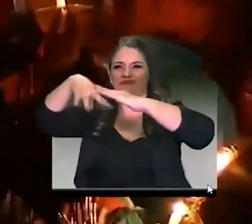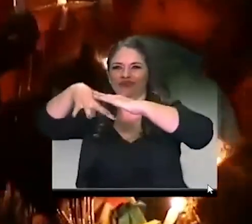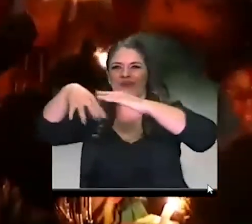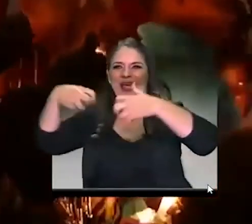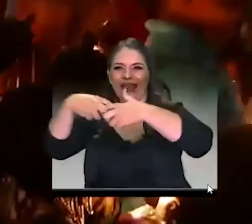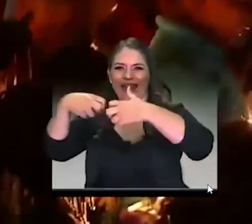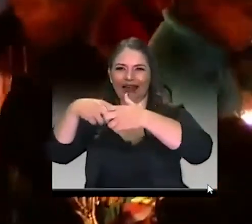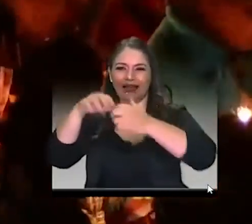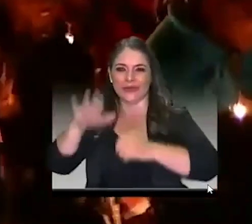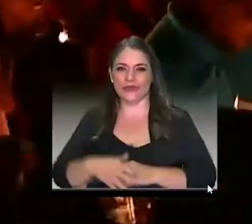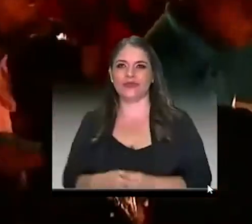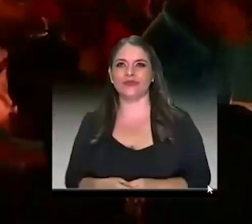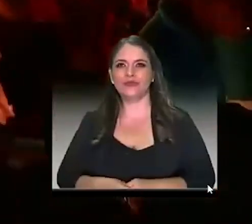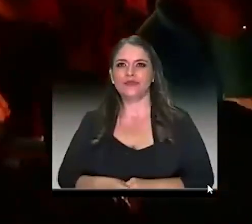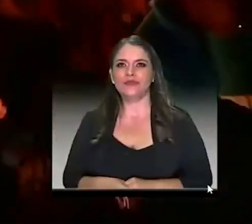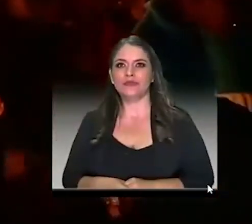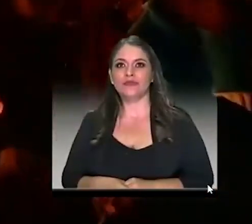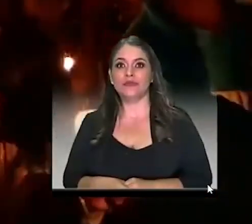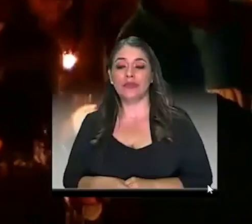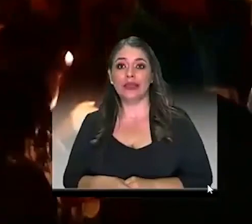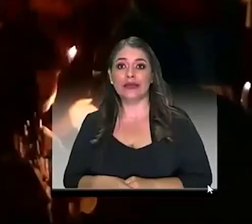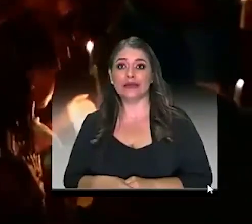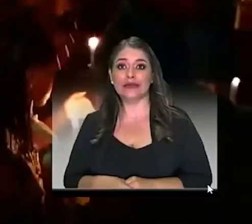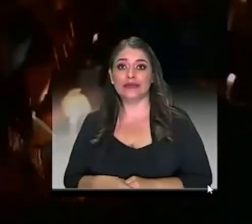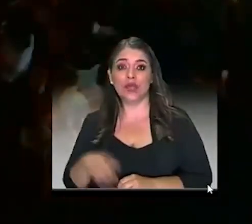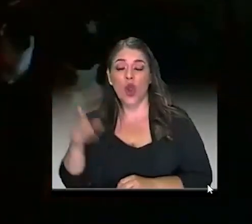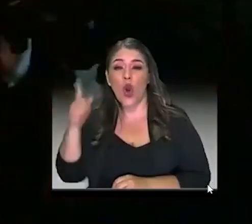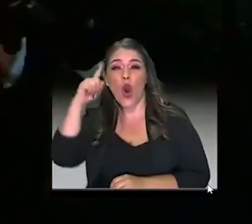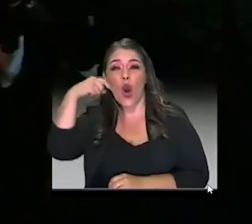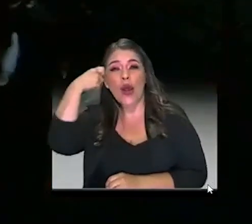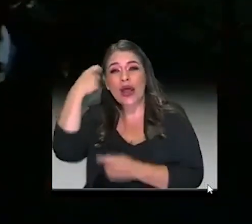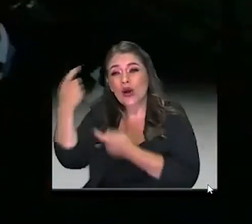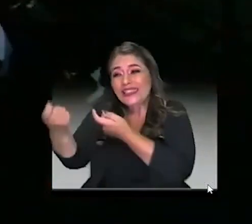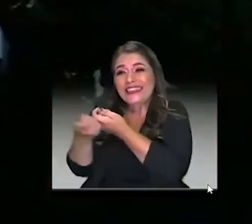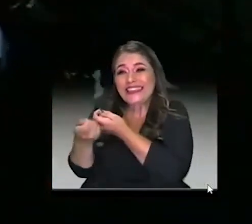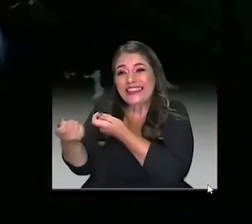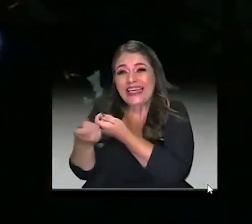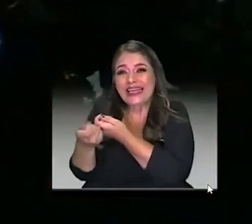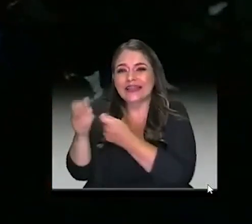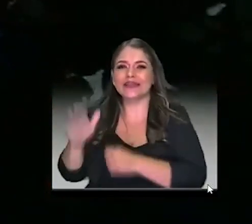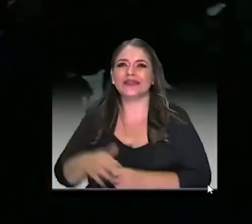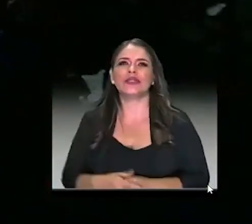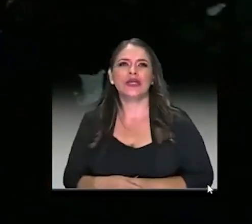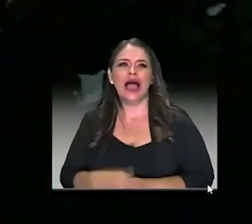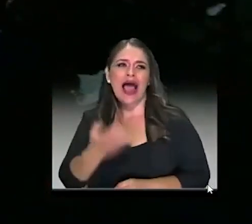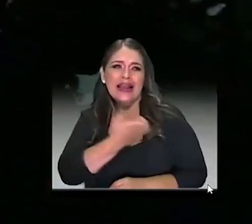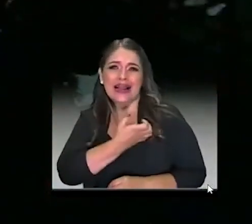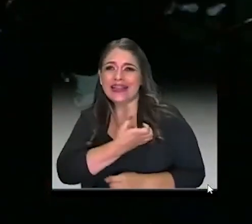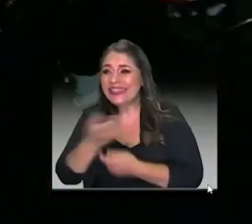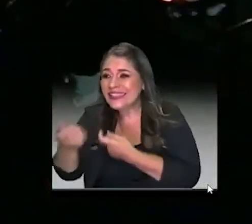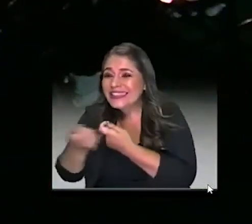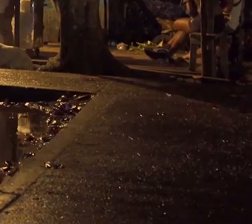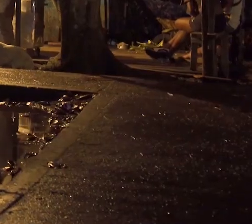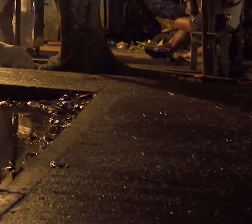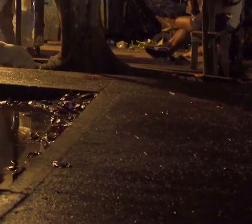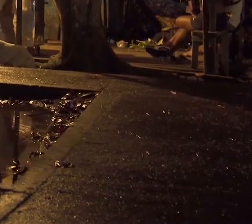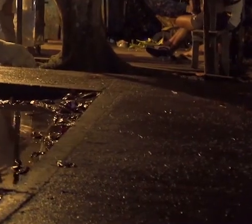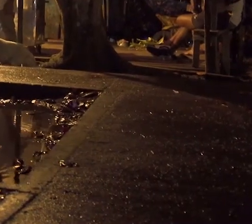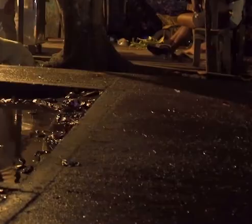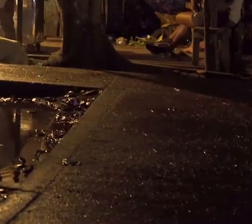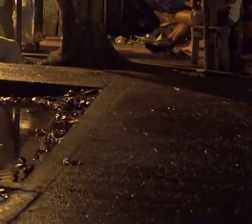compromiso, gobierno municipal, gobierno departamental y comunidad, de